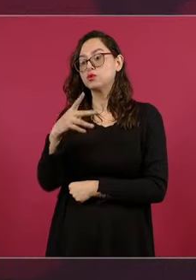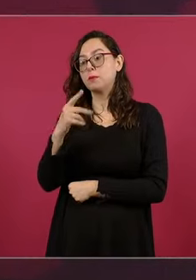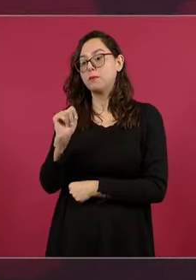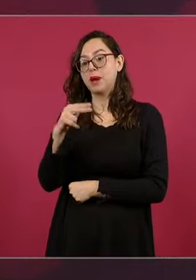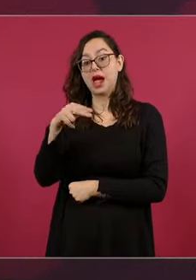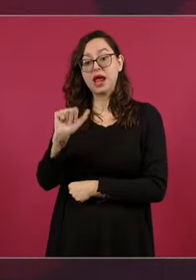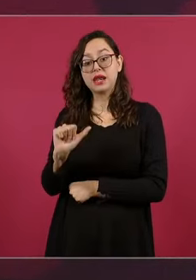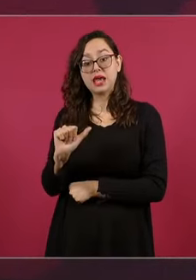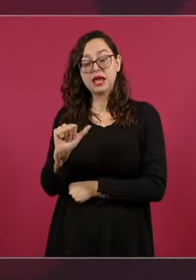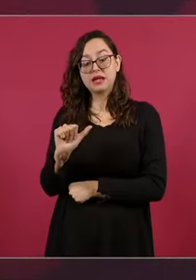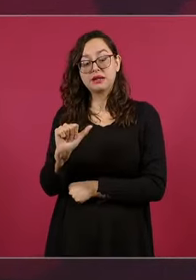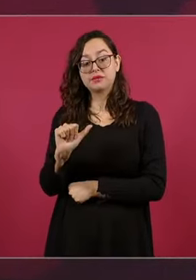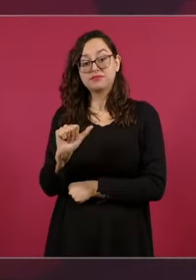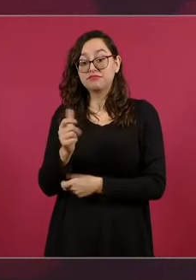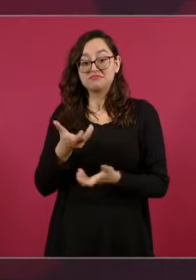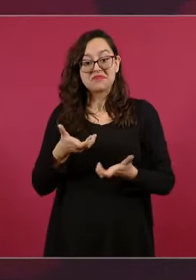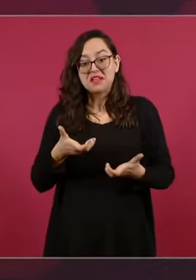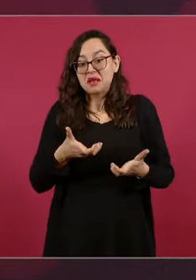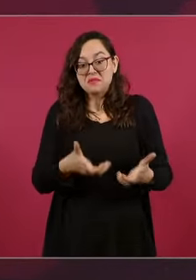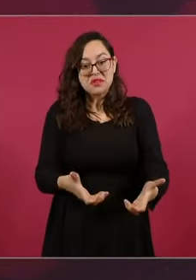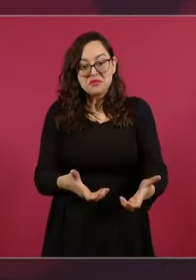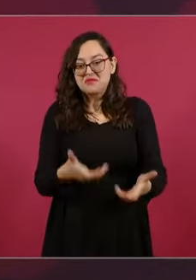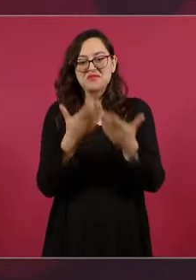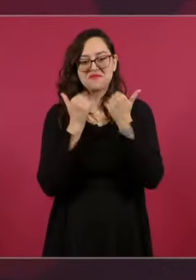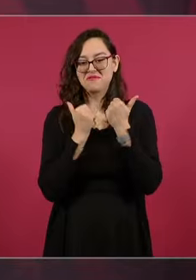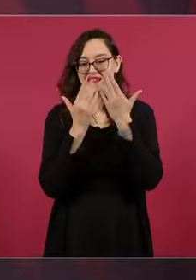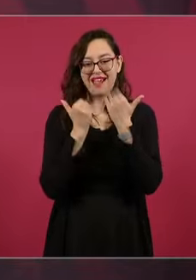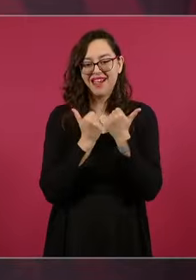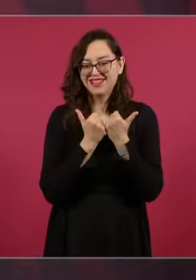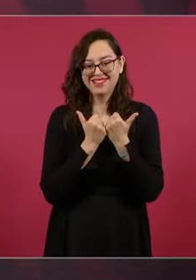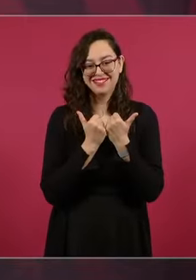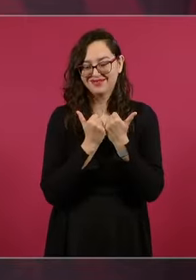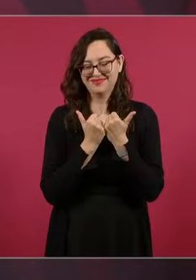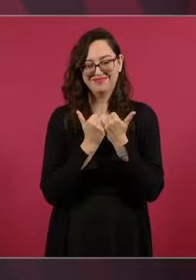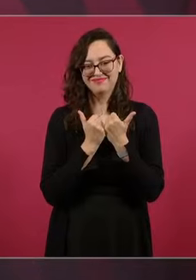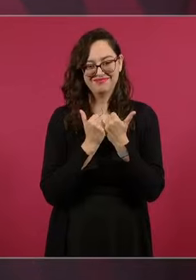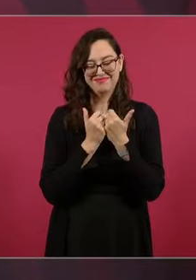Y el camino no servía, pues, no había camino.